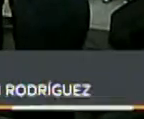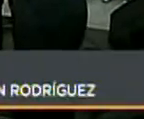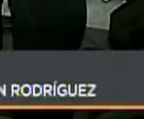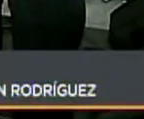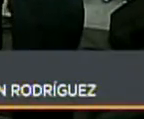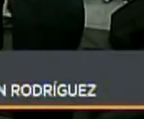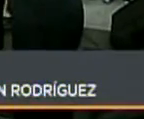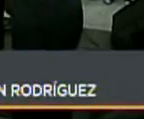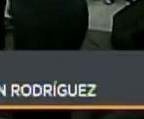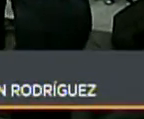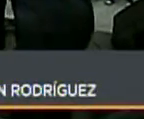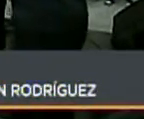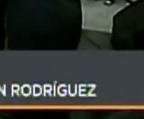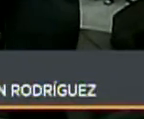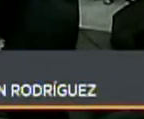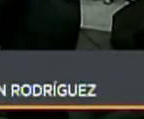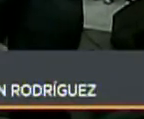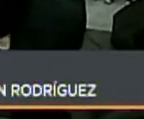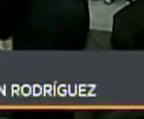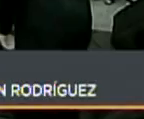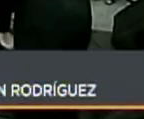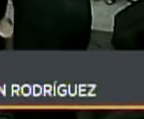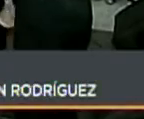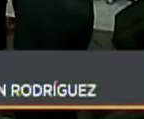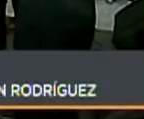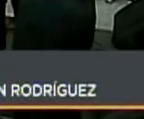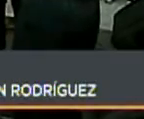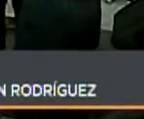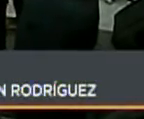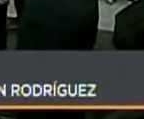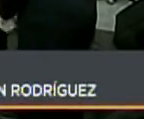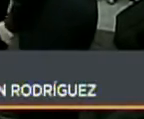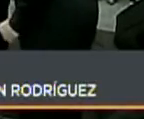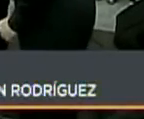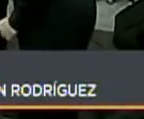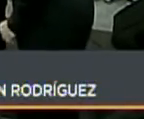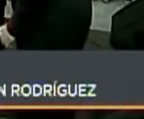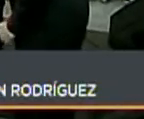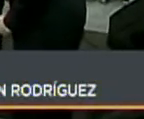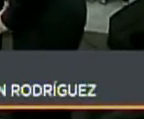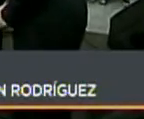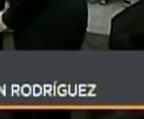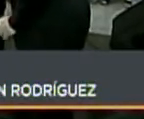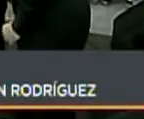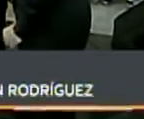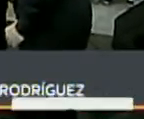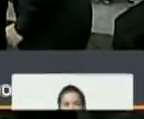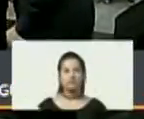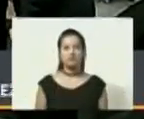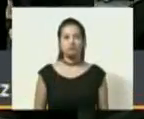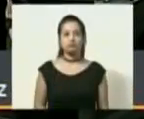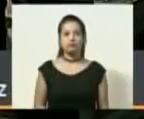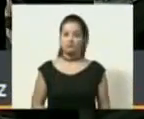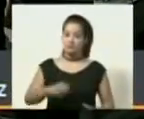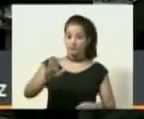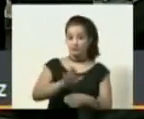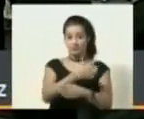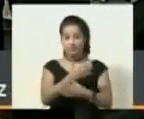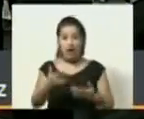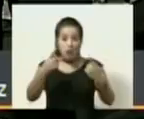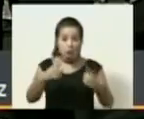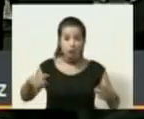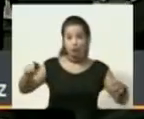En este momento, el ambiente a través de la música también presente en esta celebración, en este acto